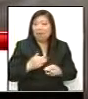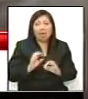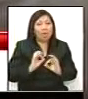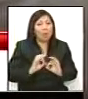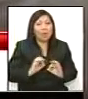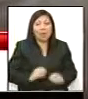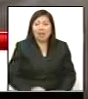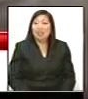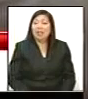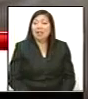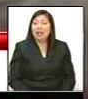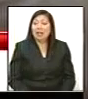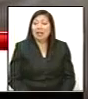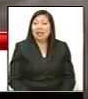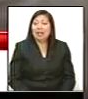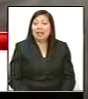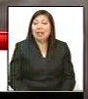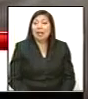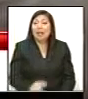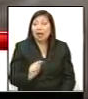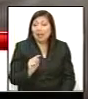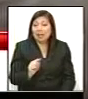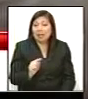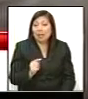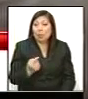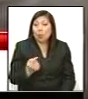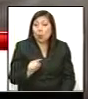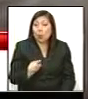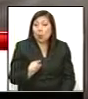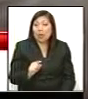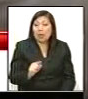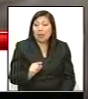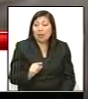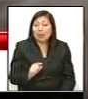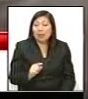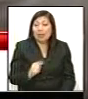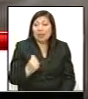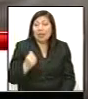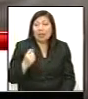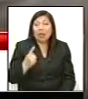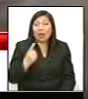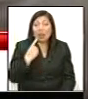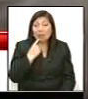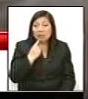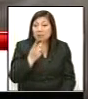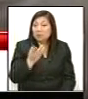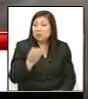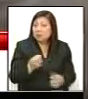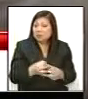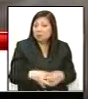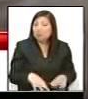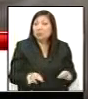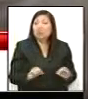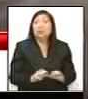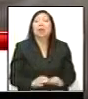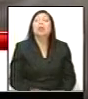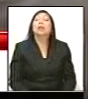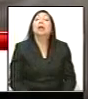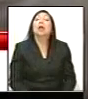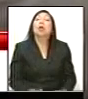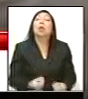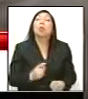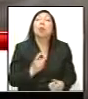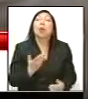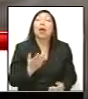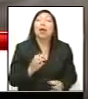años. Pues bien, allí hay que rendir homenaje a Benjamín Doy, el teniente alcalde, que era muy importante. ¿Y cómo hizo